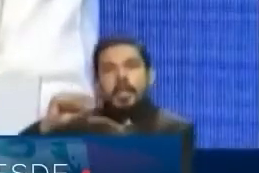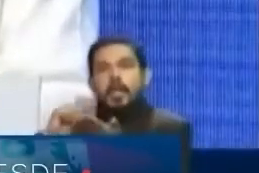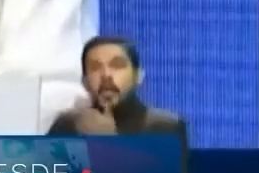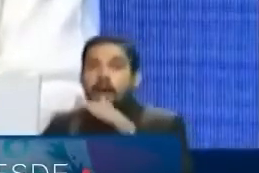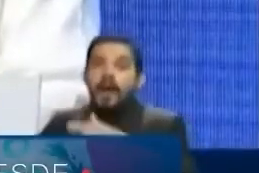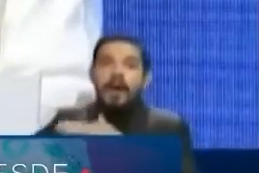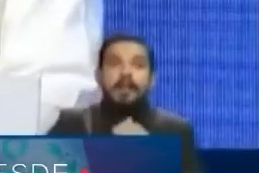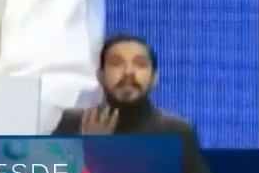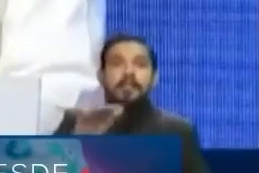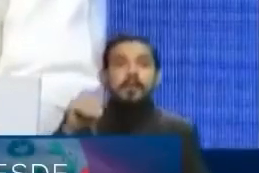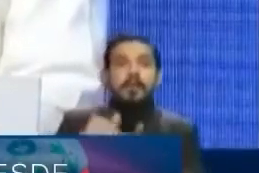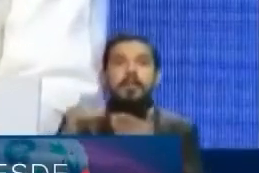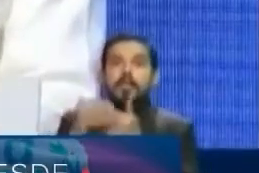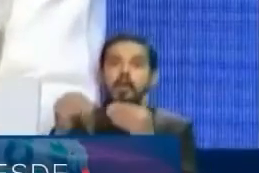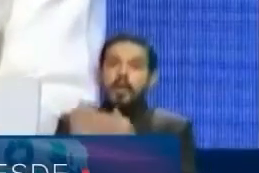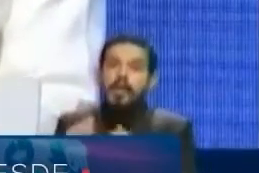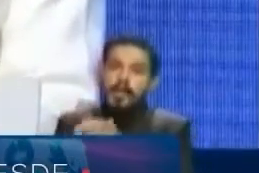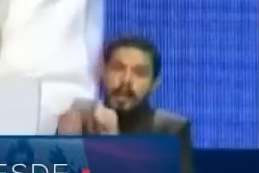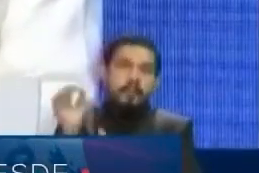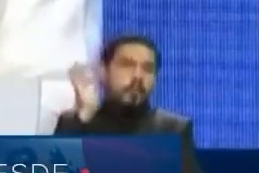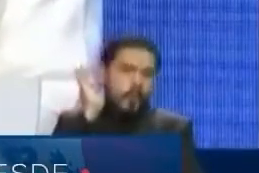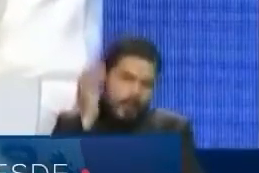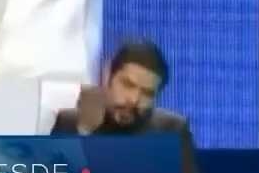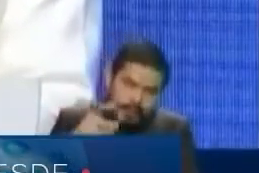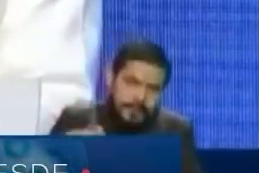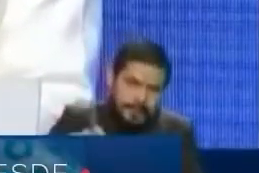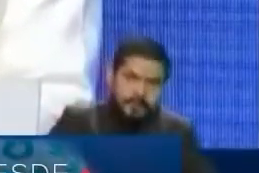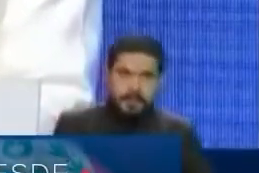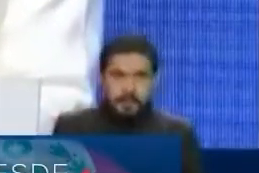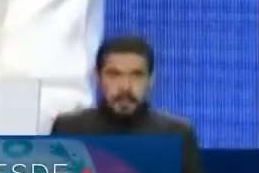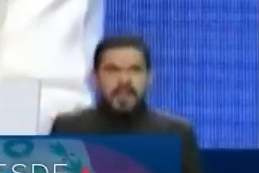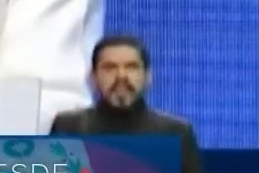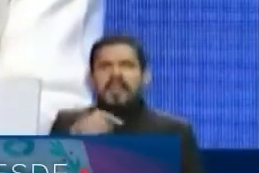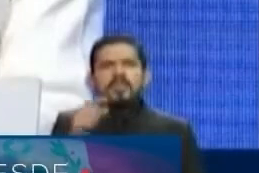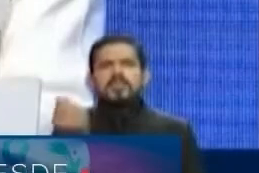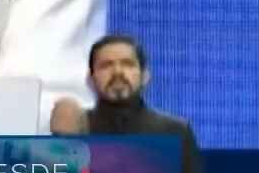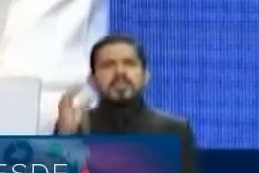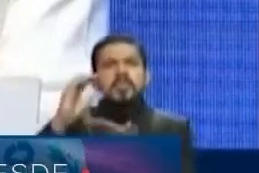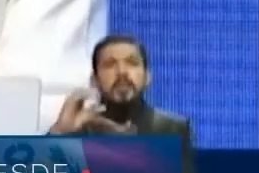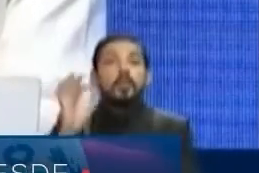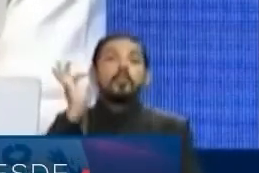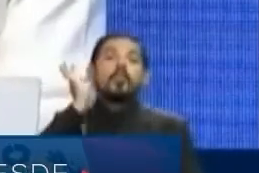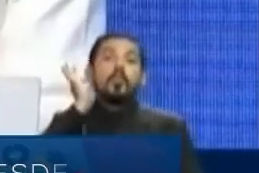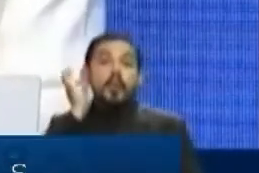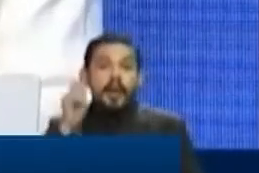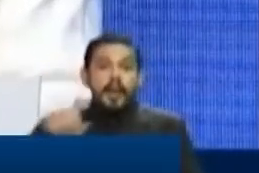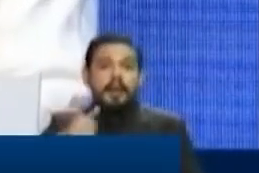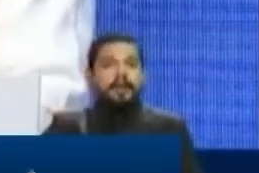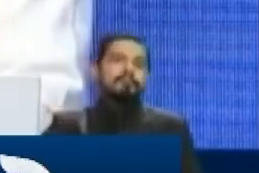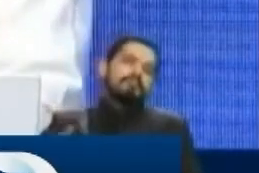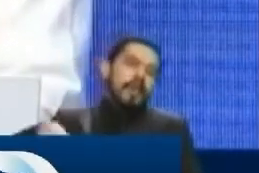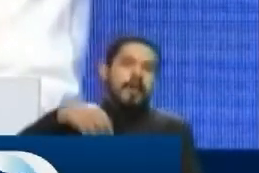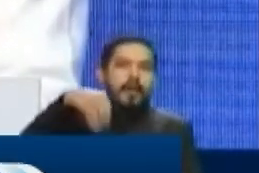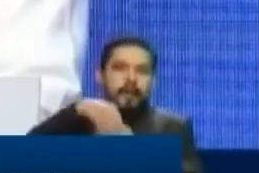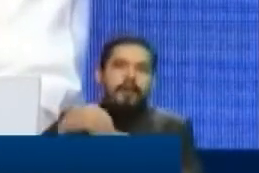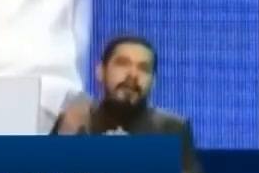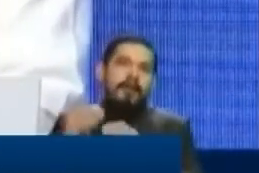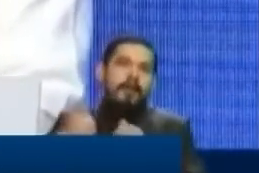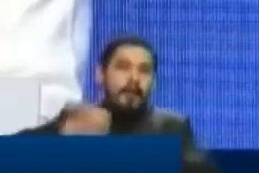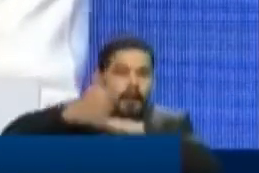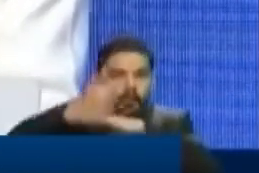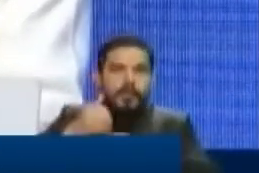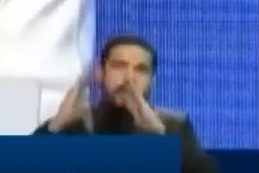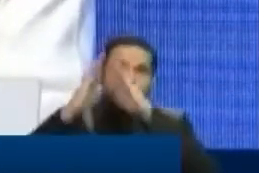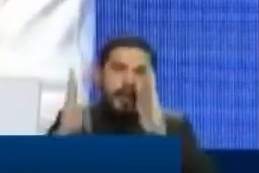hasta $5,000 y fundamentalmente estarán destinados a las mujeres cabezas de hogar. Primero,